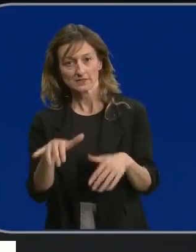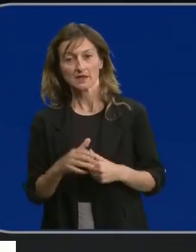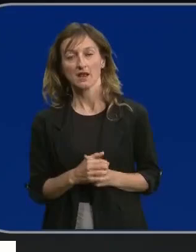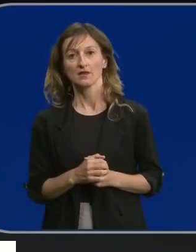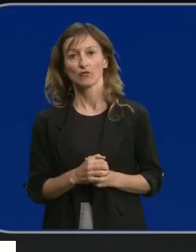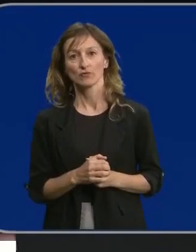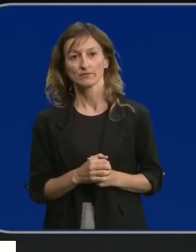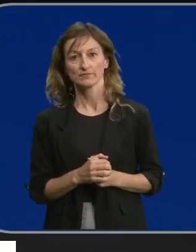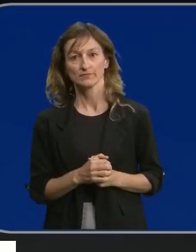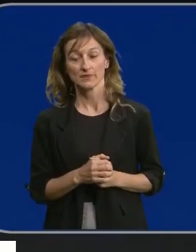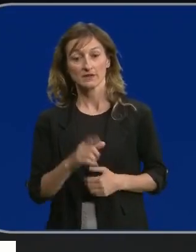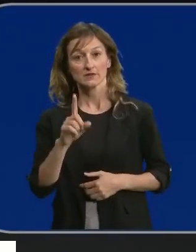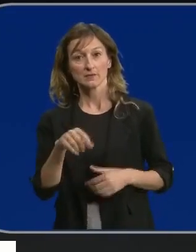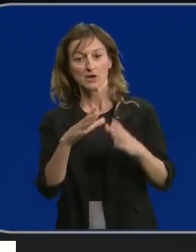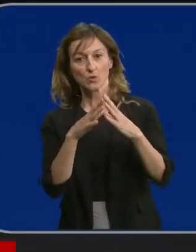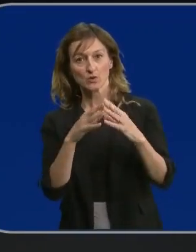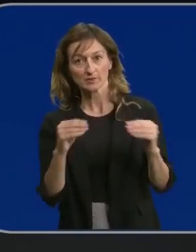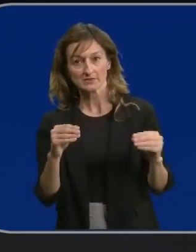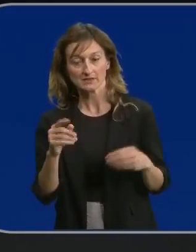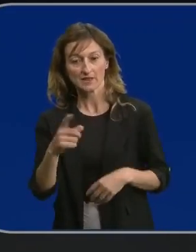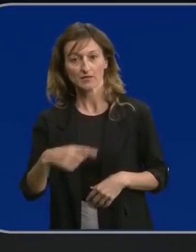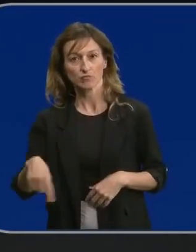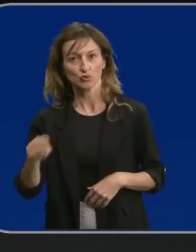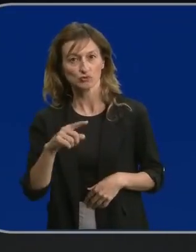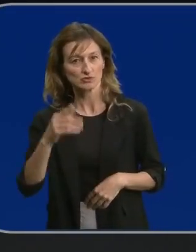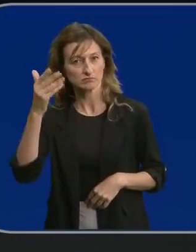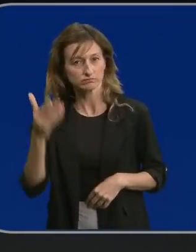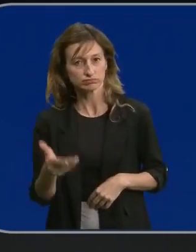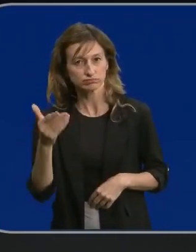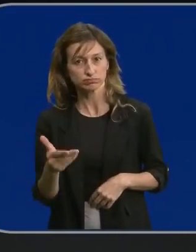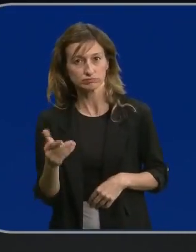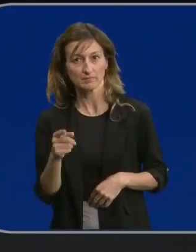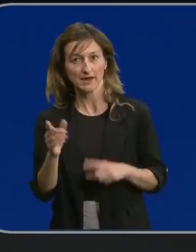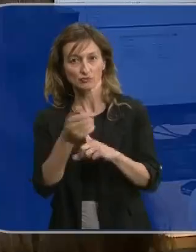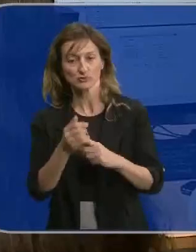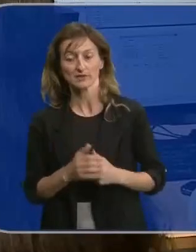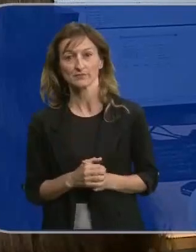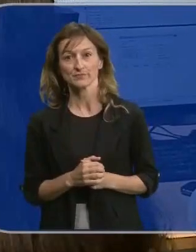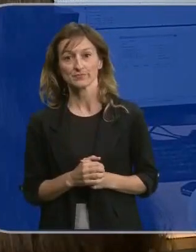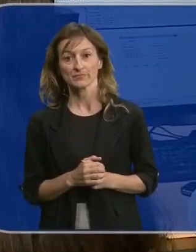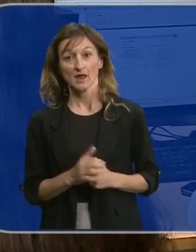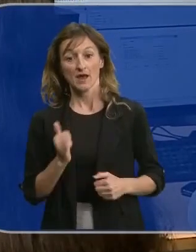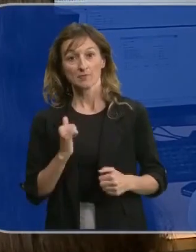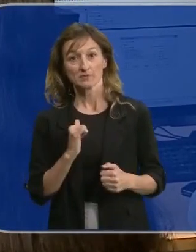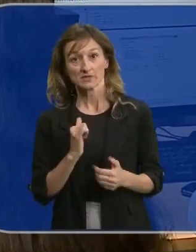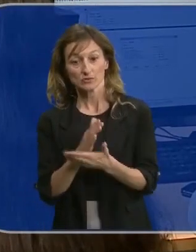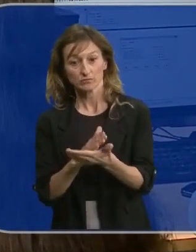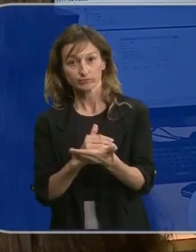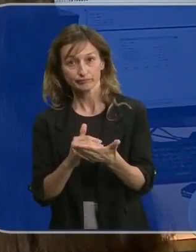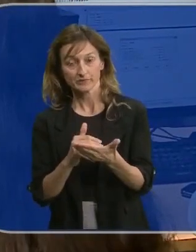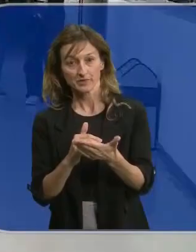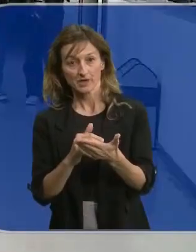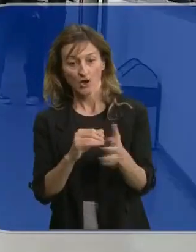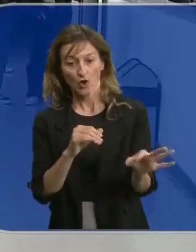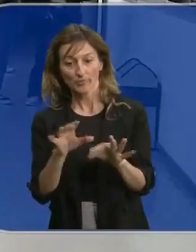león y desde luego las universidades hois Pilares fundamentales para ello Aprovechando que la comunidad está entre las